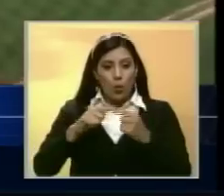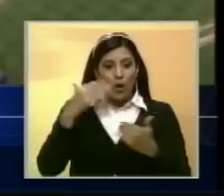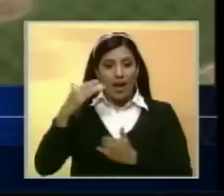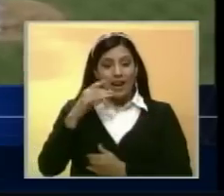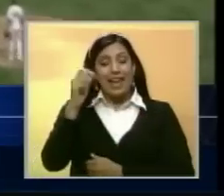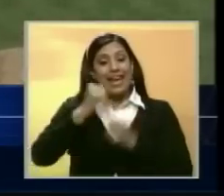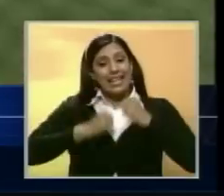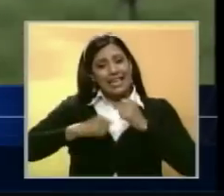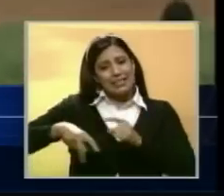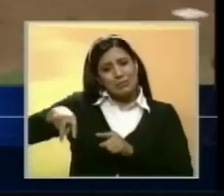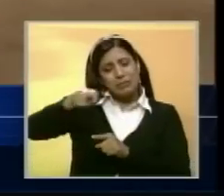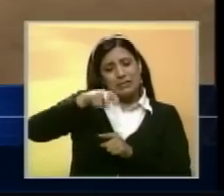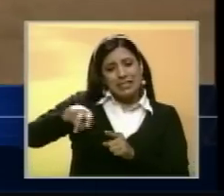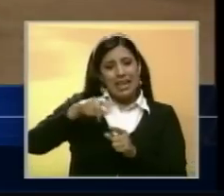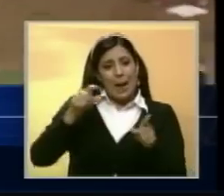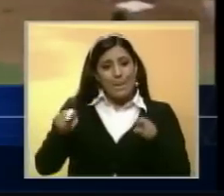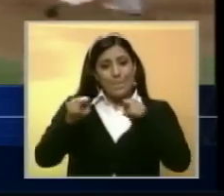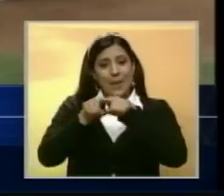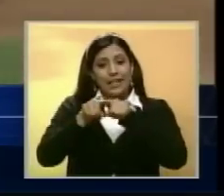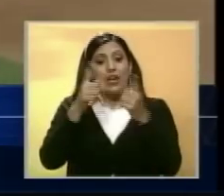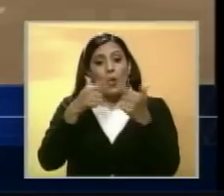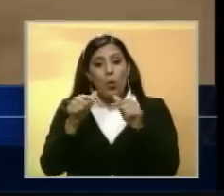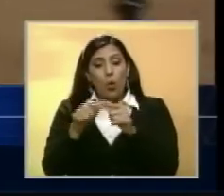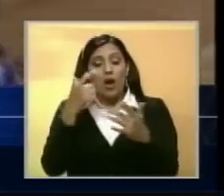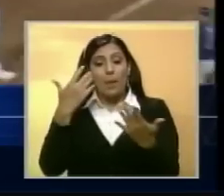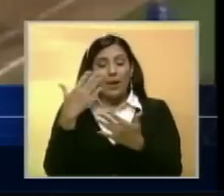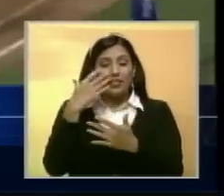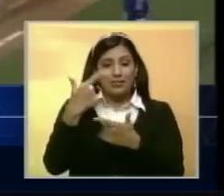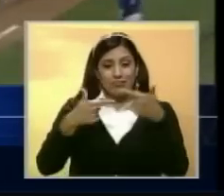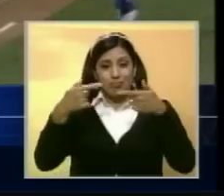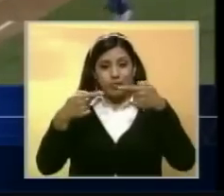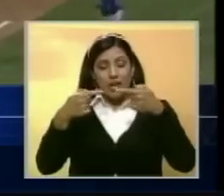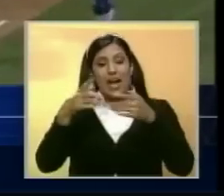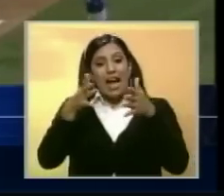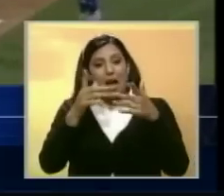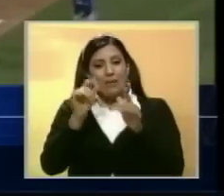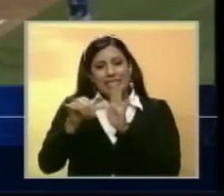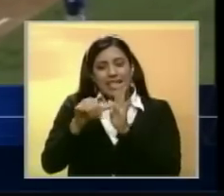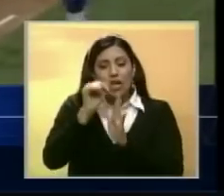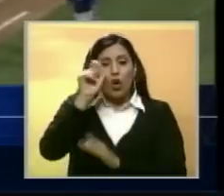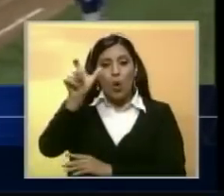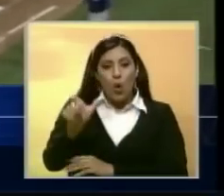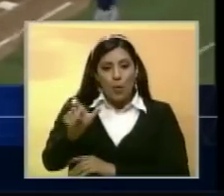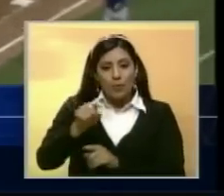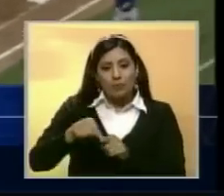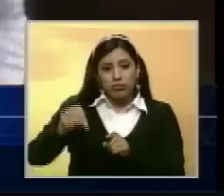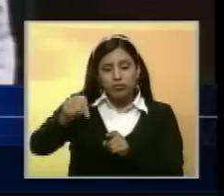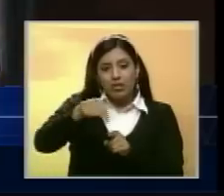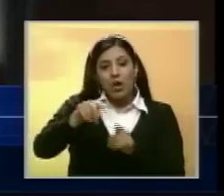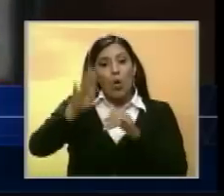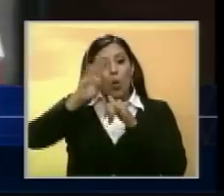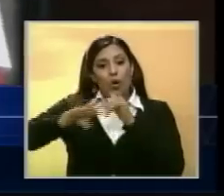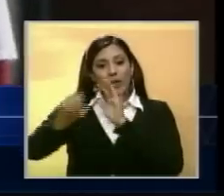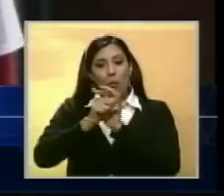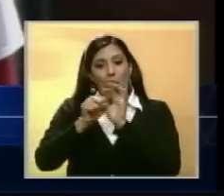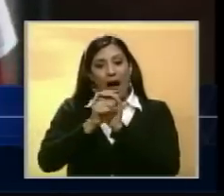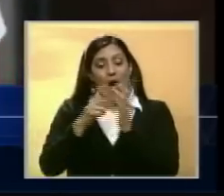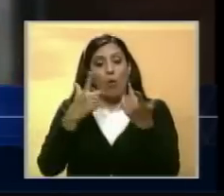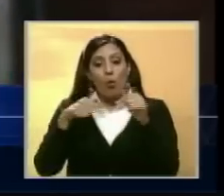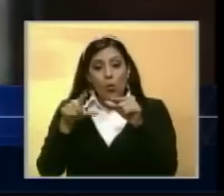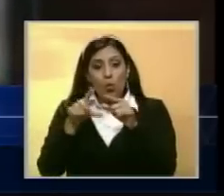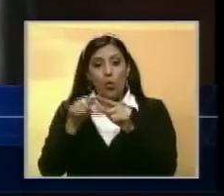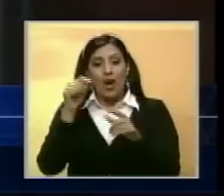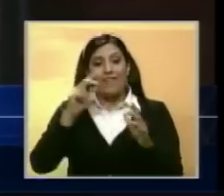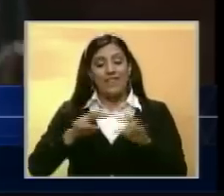Park, la carrera del empate de la tercera base y Gómez domina a David Ross con rolling a las manos del campo corto Freddy Galvis para retirar el último out en el juego